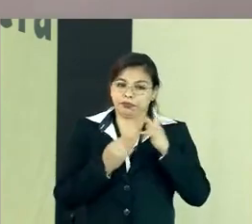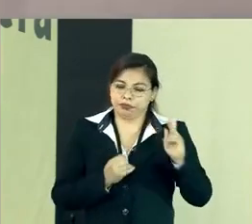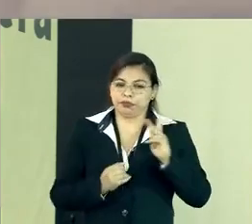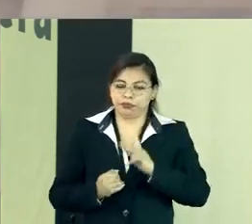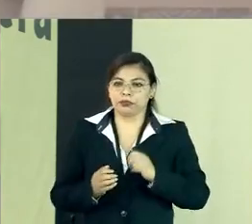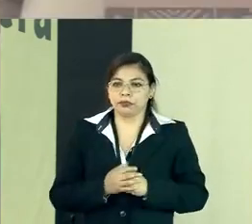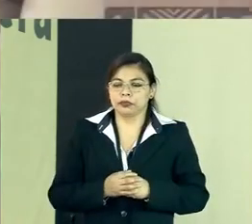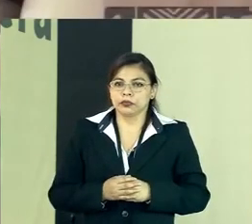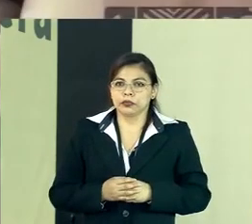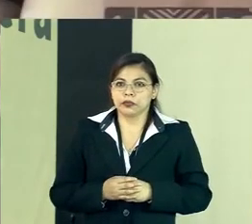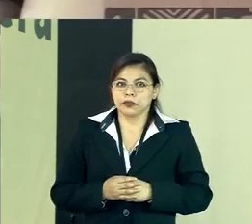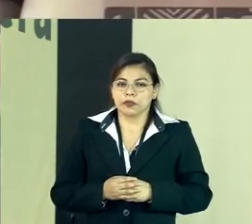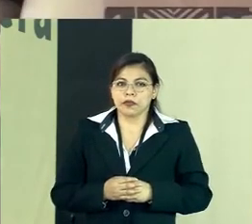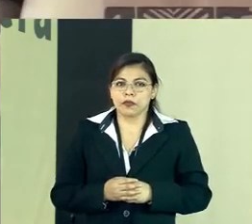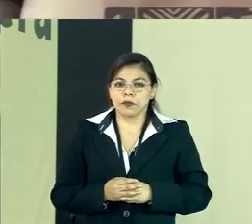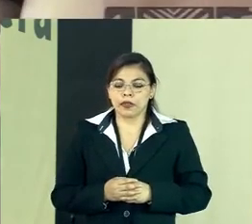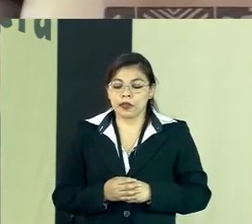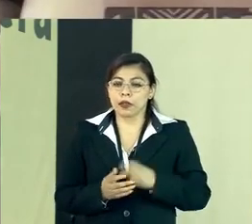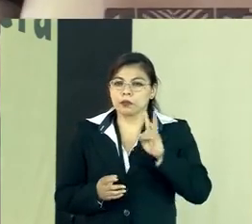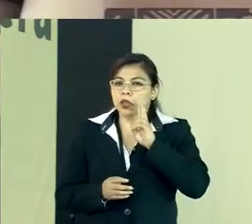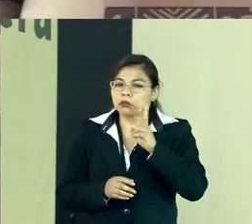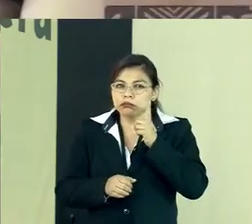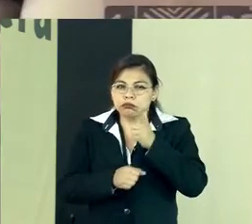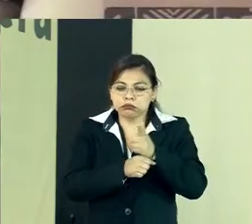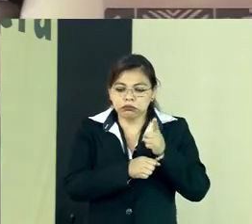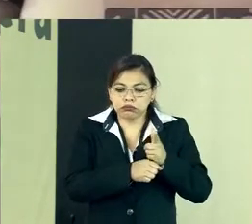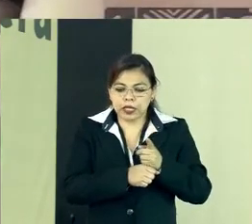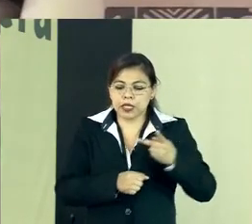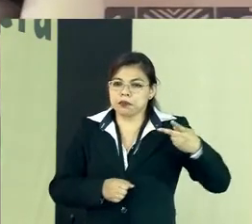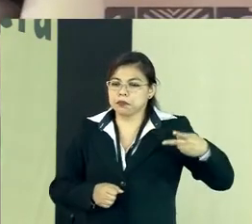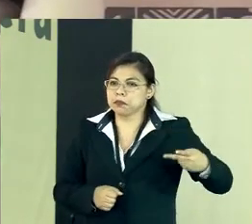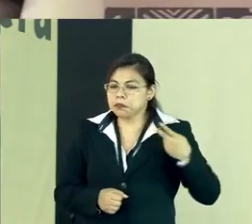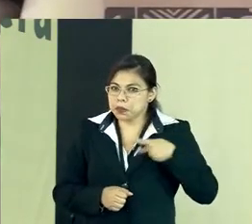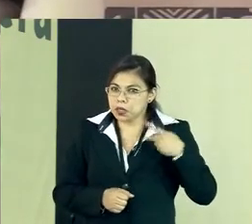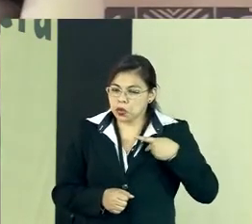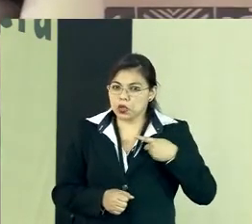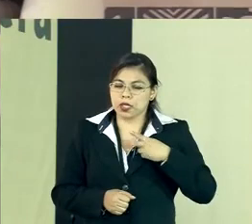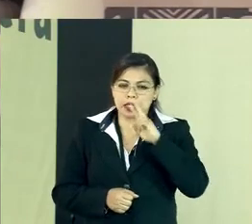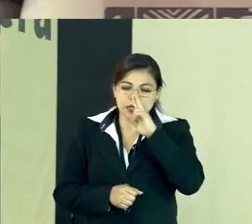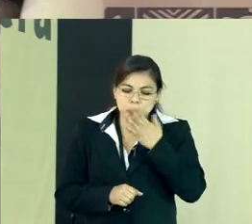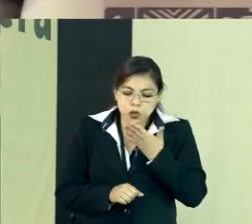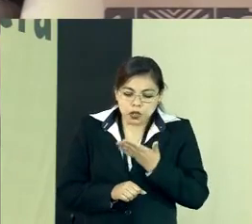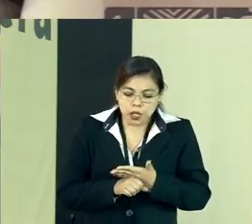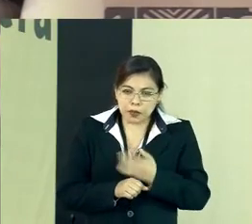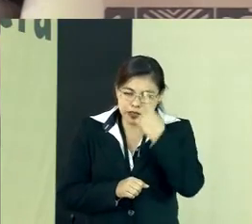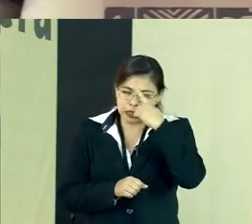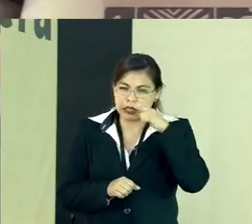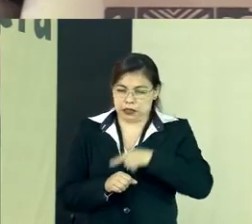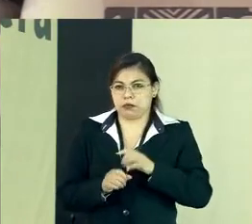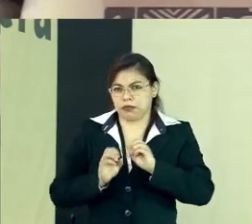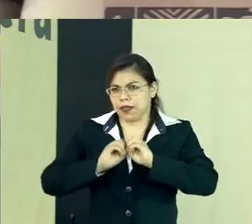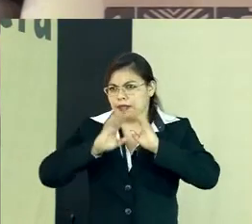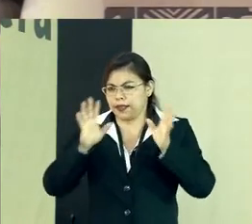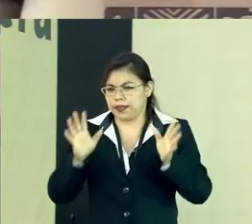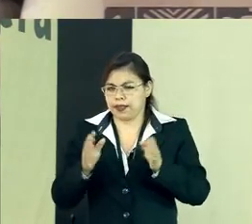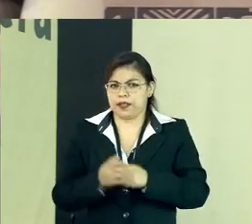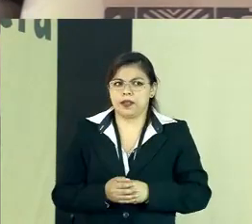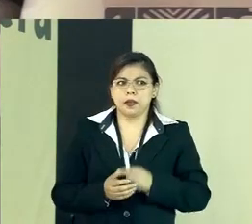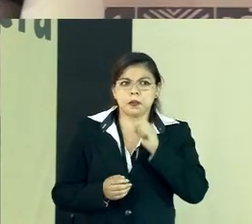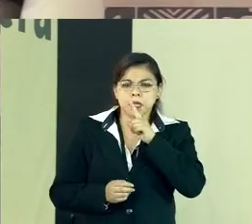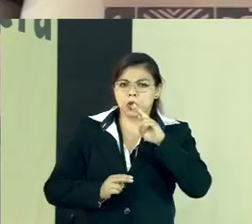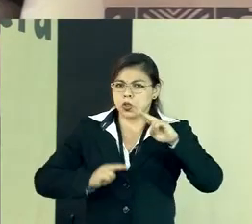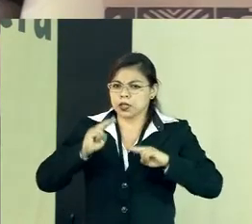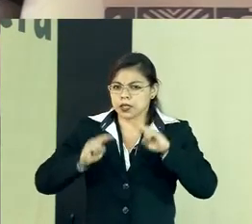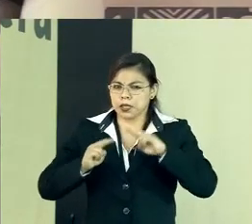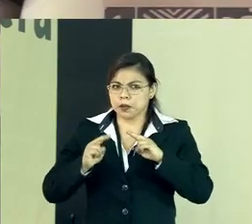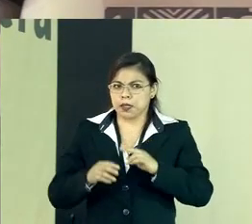eso en la identificación de las personas responsables creo que es bastante clara por lo menos en el nivel